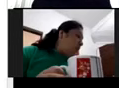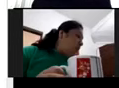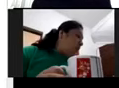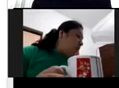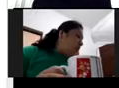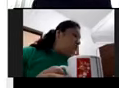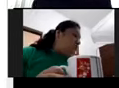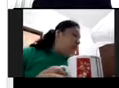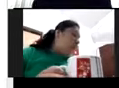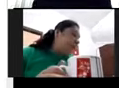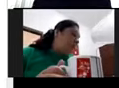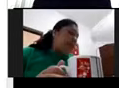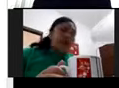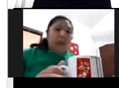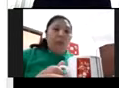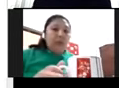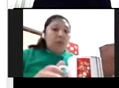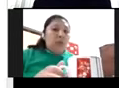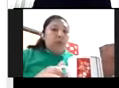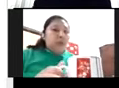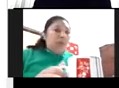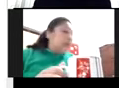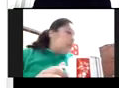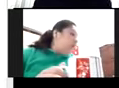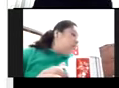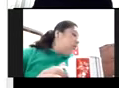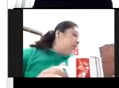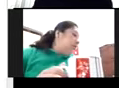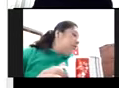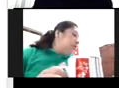de proveedores o algunos otros